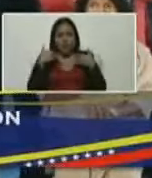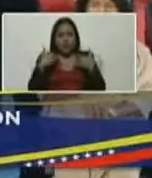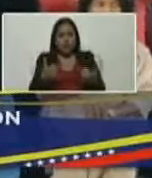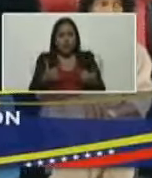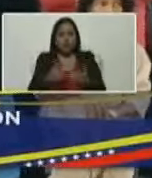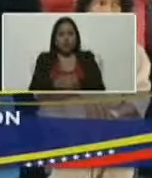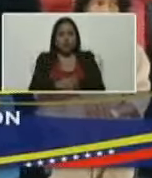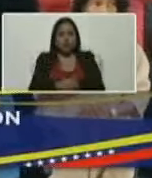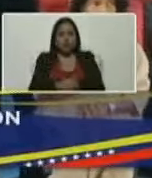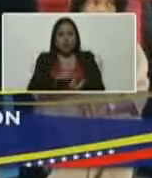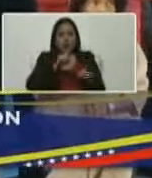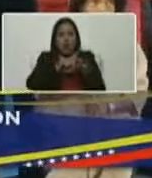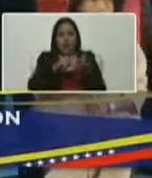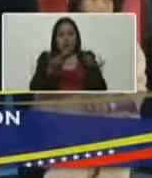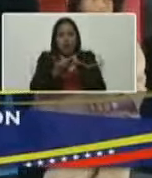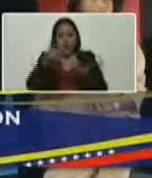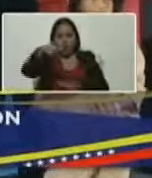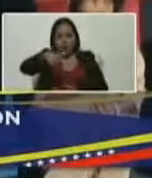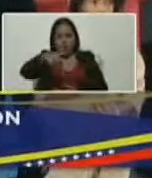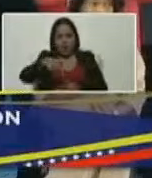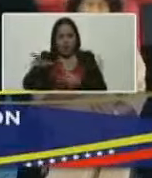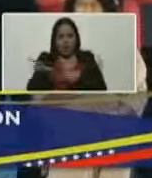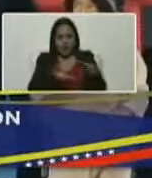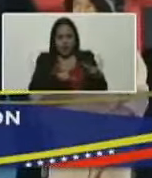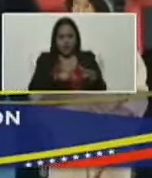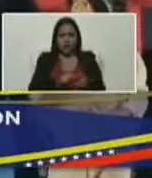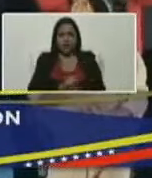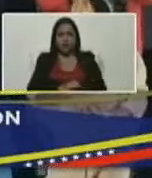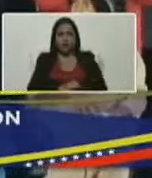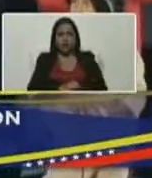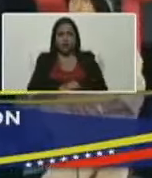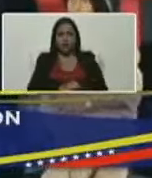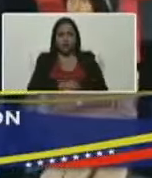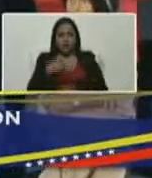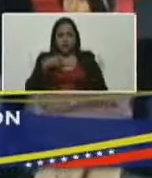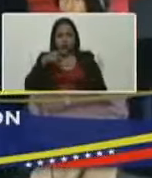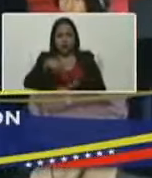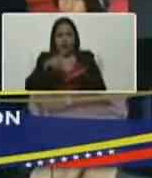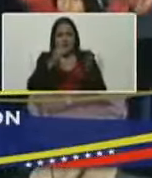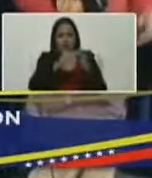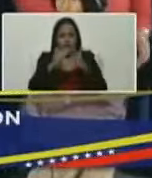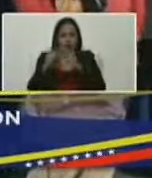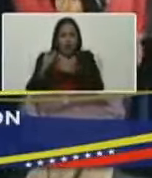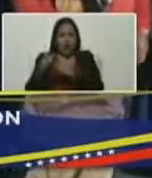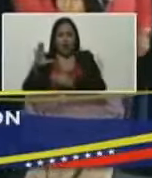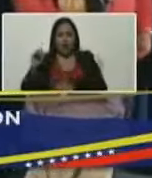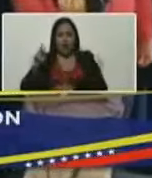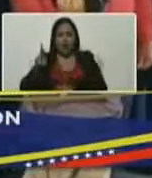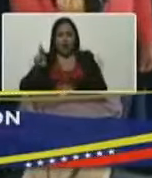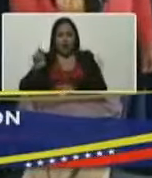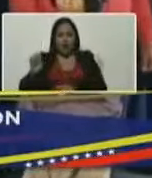unidad educativa Luis Beltrán Prieto Figueroa, aquí donde estoy, en las casitas del Core 8.